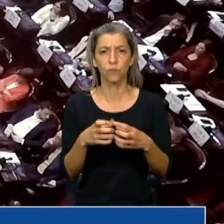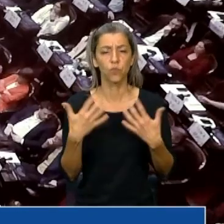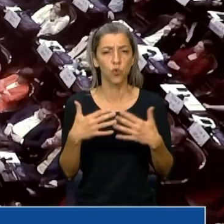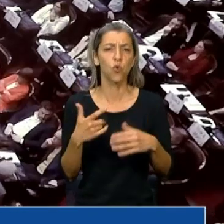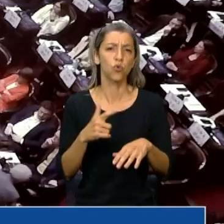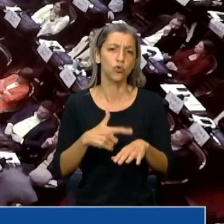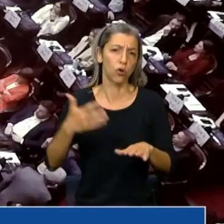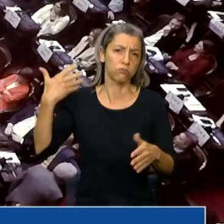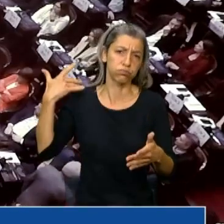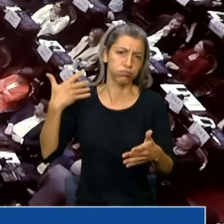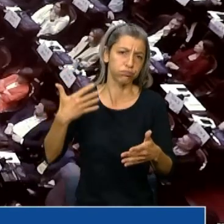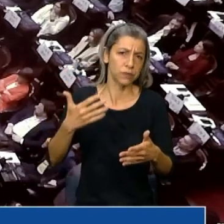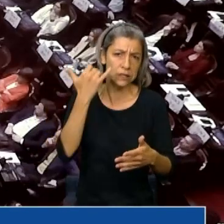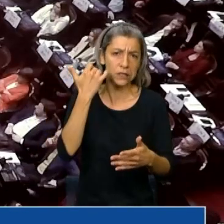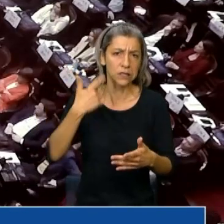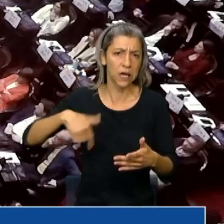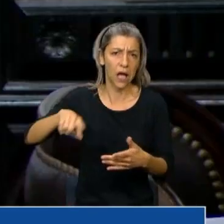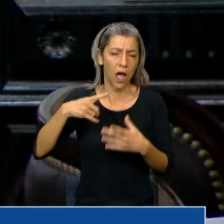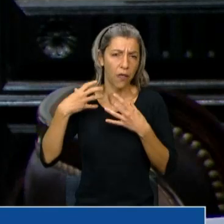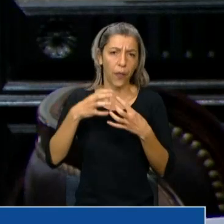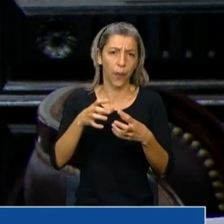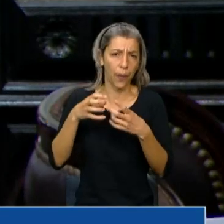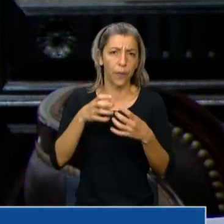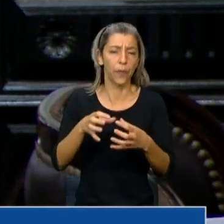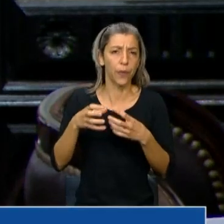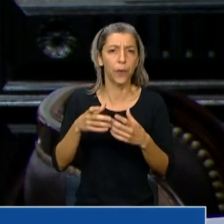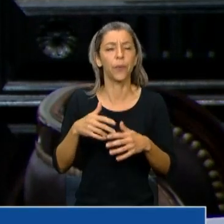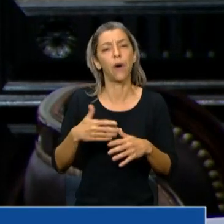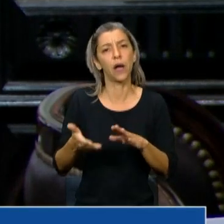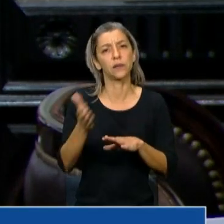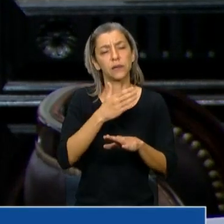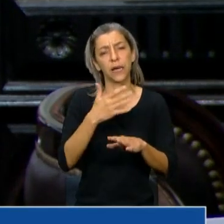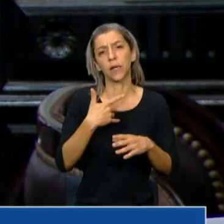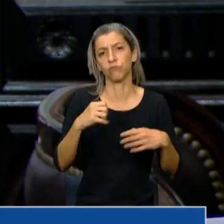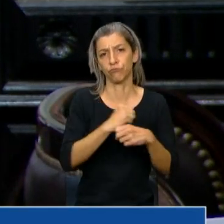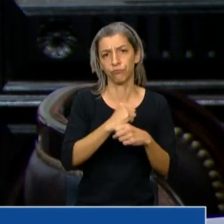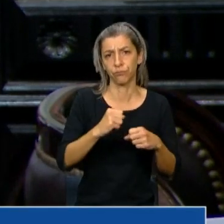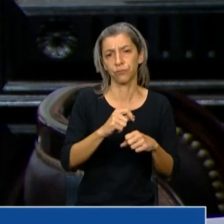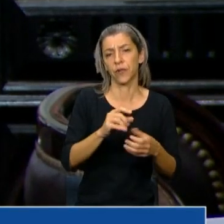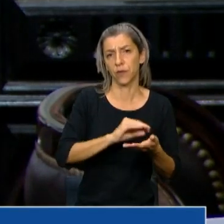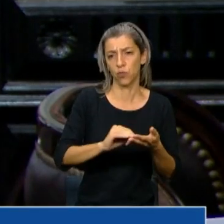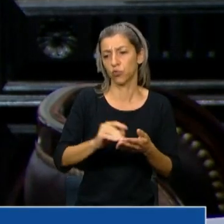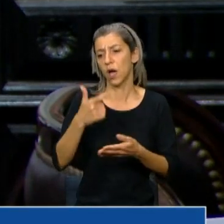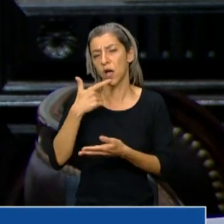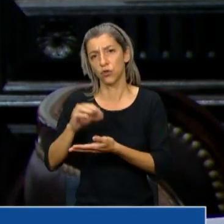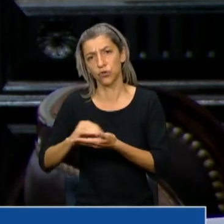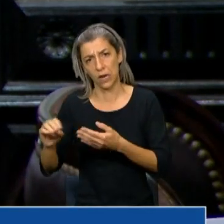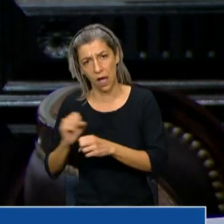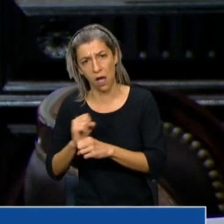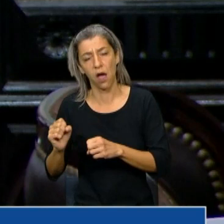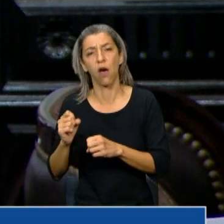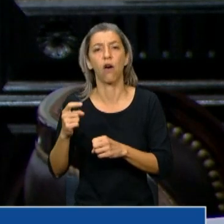largo camino recorriéndose, con dos sanciones, una de diputados, una del Senado, pero previo a